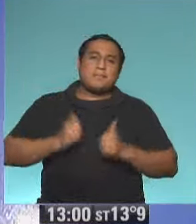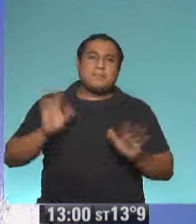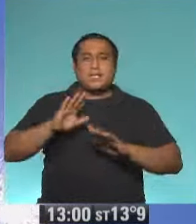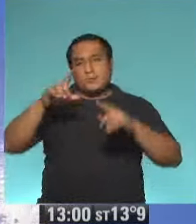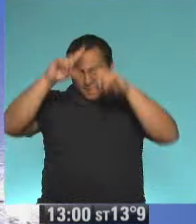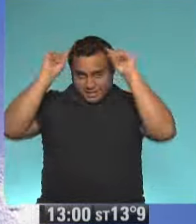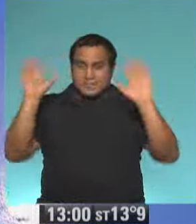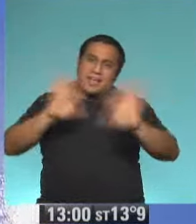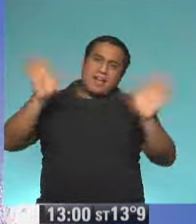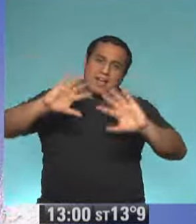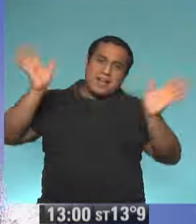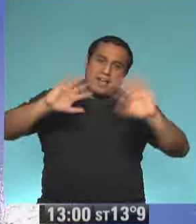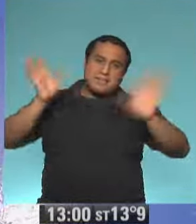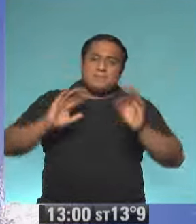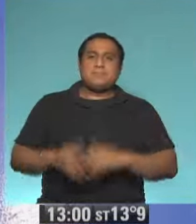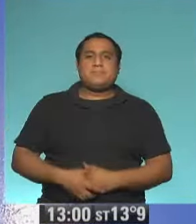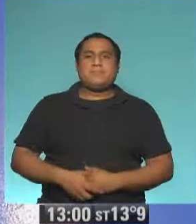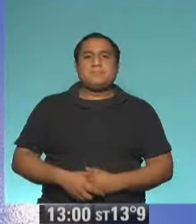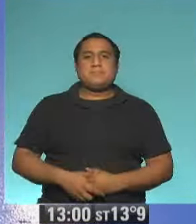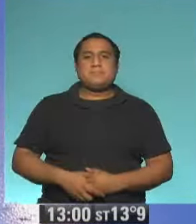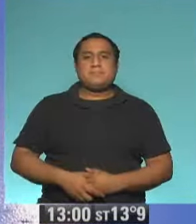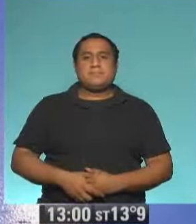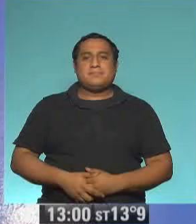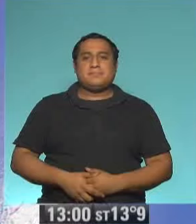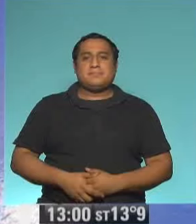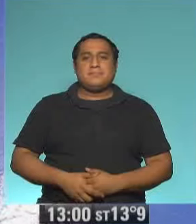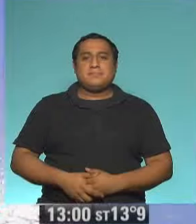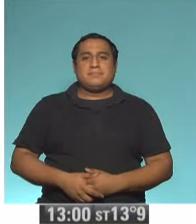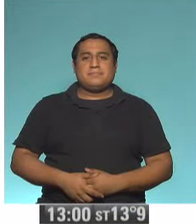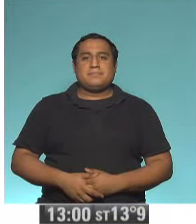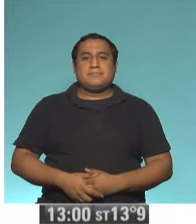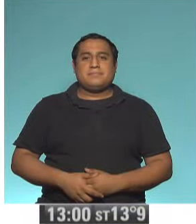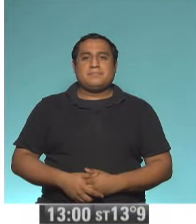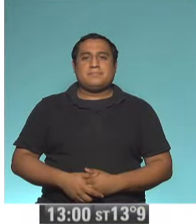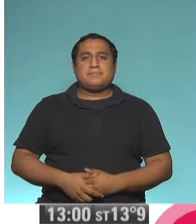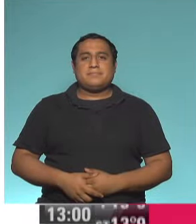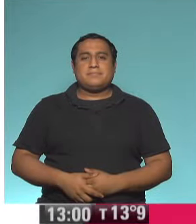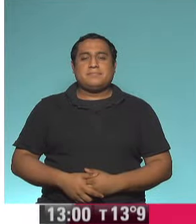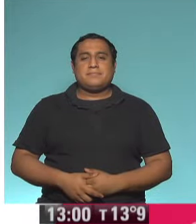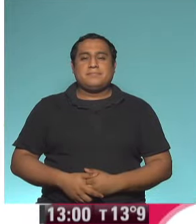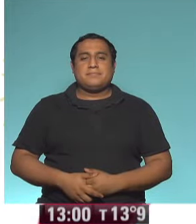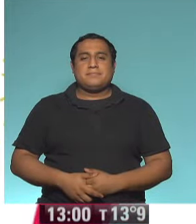niña! ¡Chao! ¡Adiós! ¡Adiós! ¡Adiós!